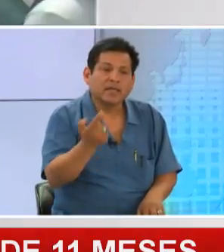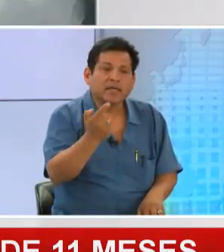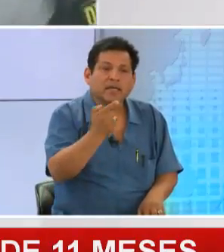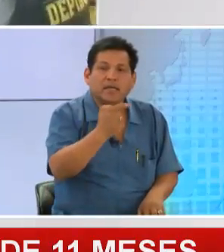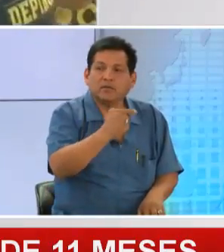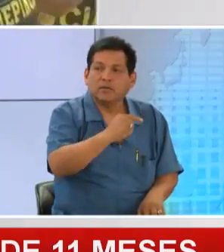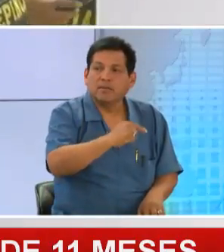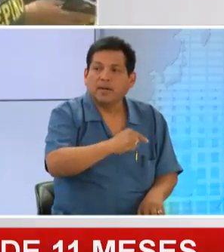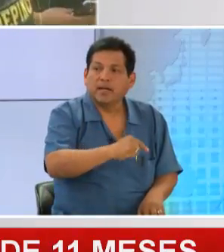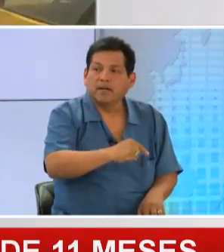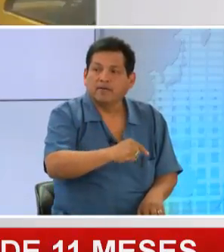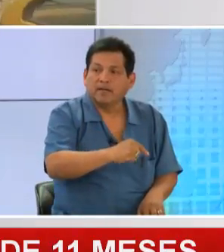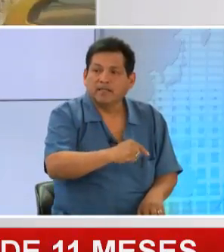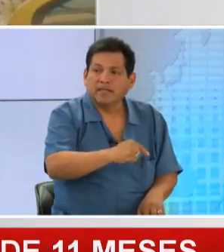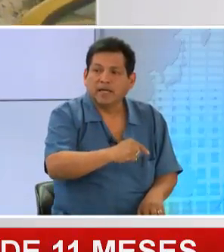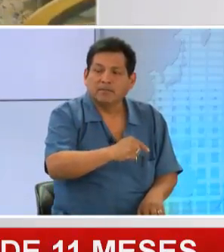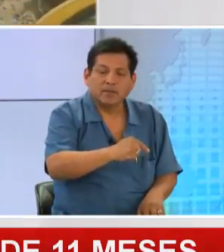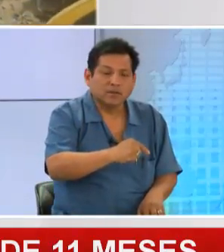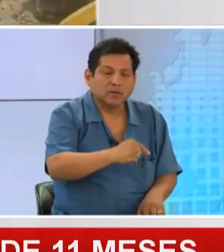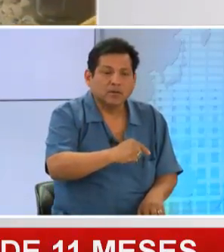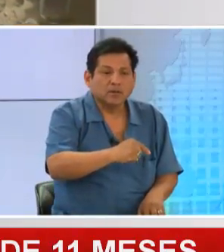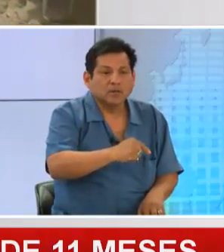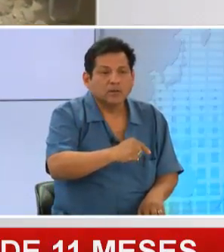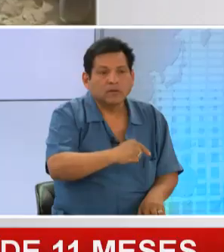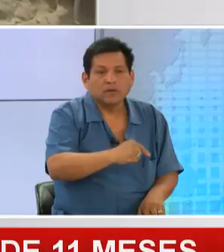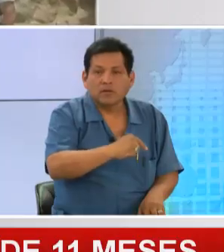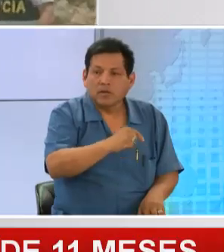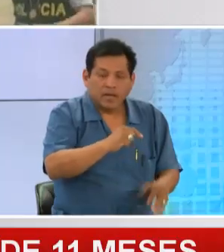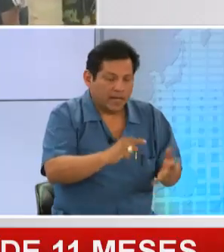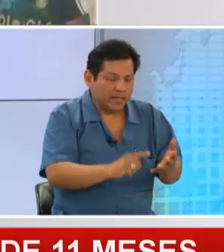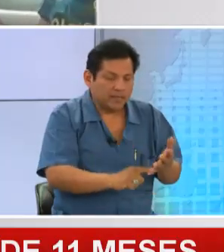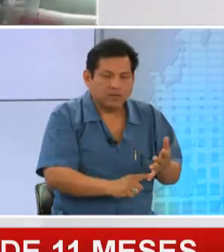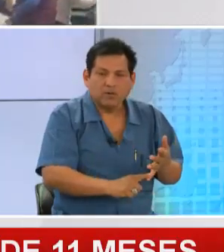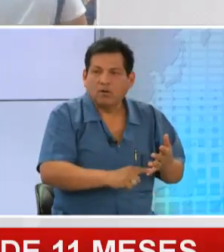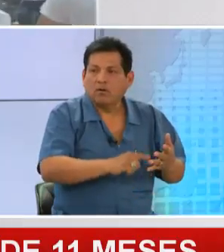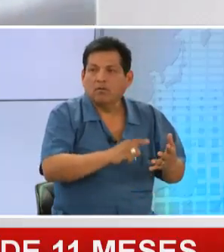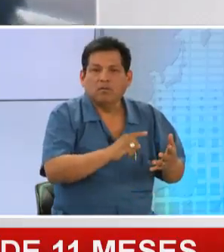repente en su temprana infancia han visto, ¿no?,